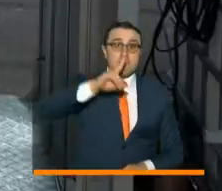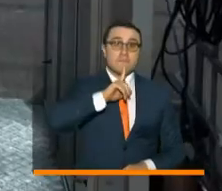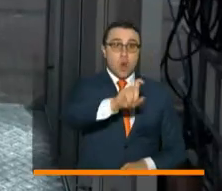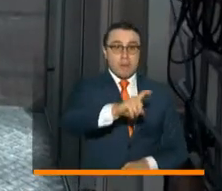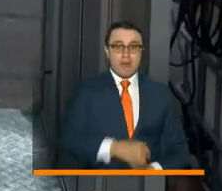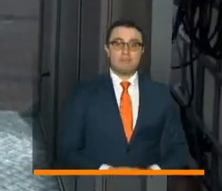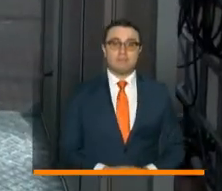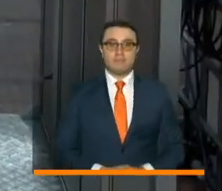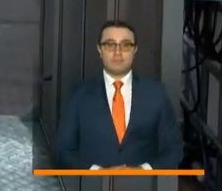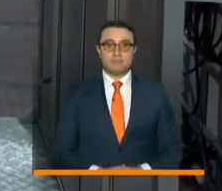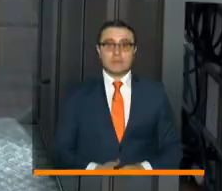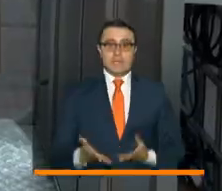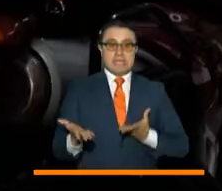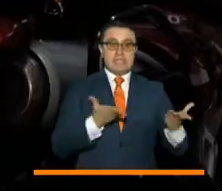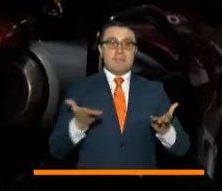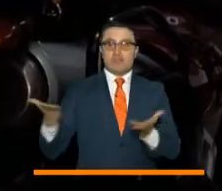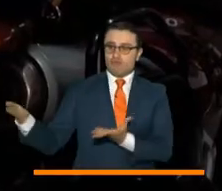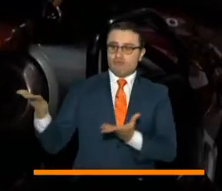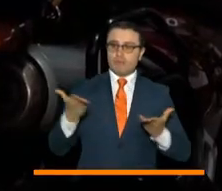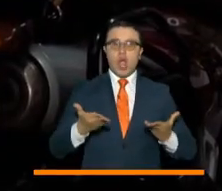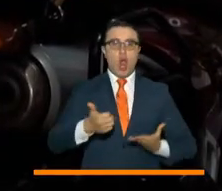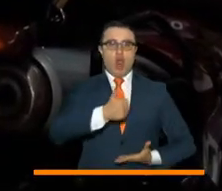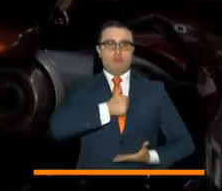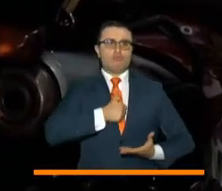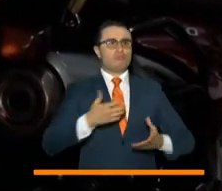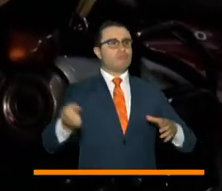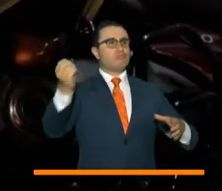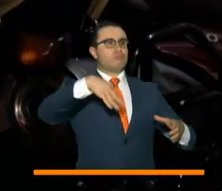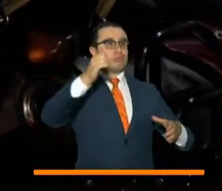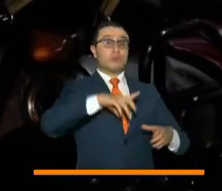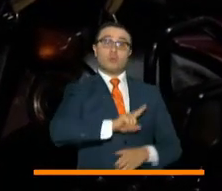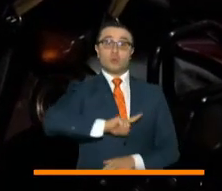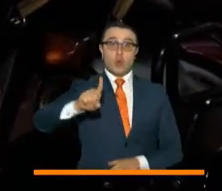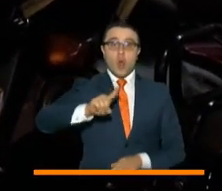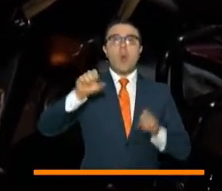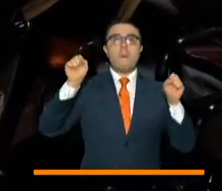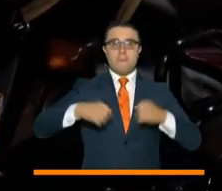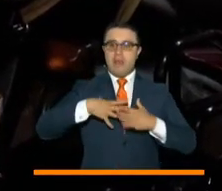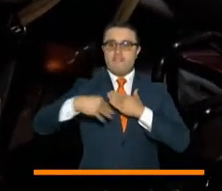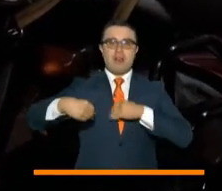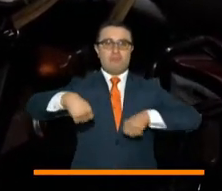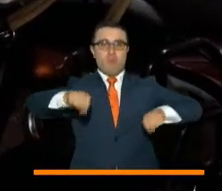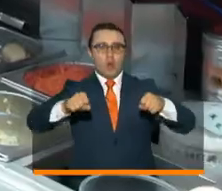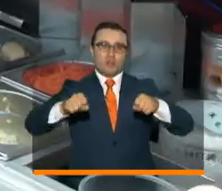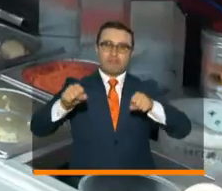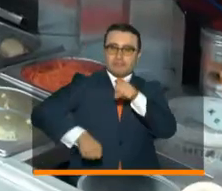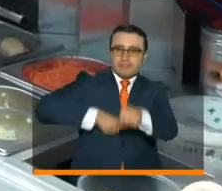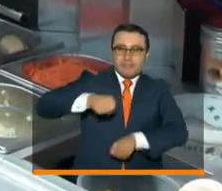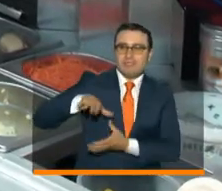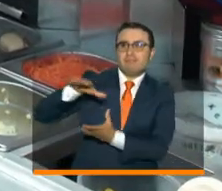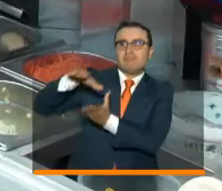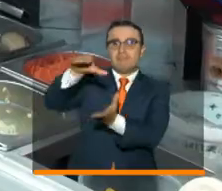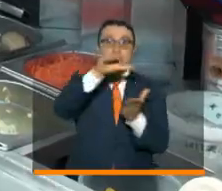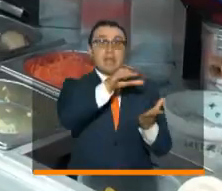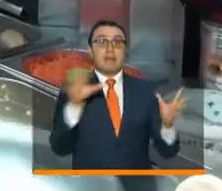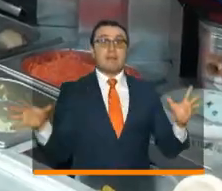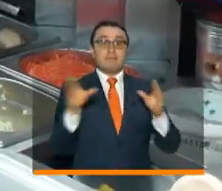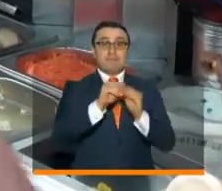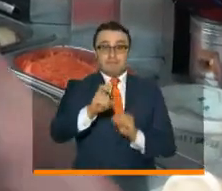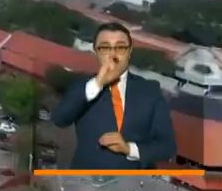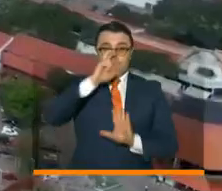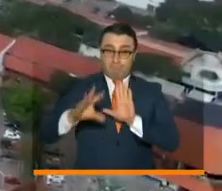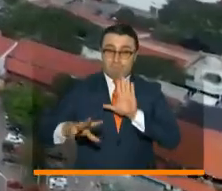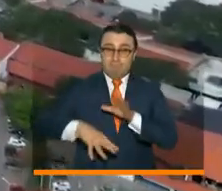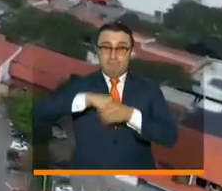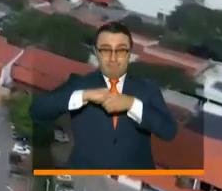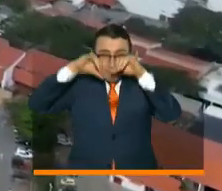se restringe el servicio a la mesa y autoservicio, solo se permiten domicilios y se deberá cumplir con el toque de queda que inició desde el